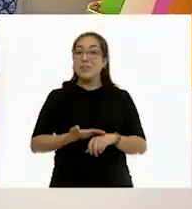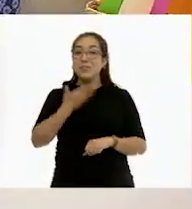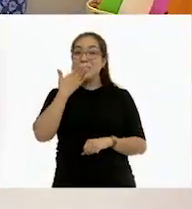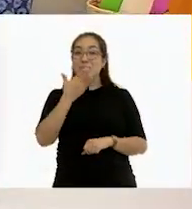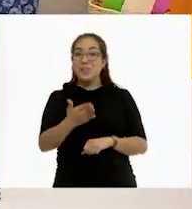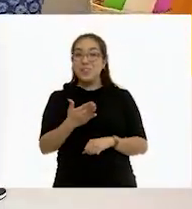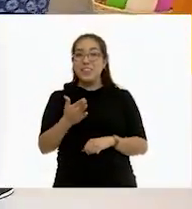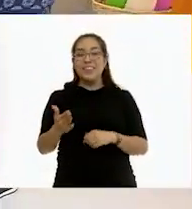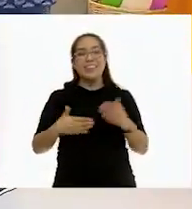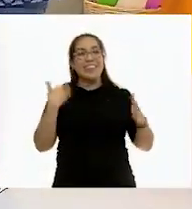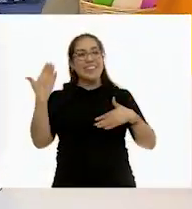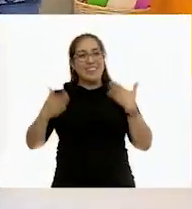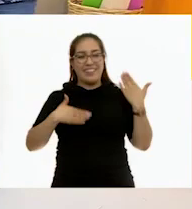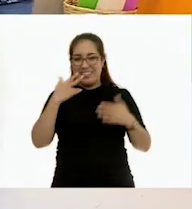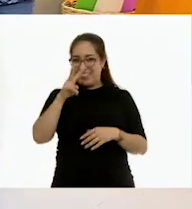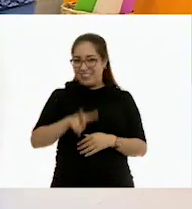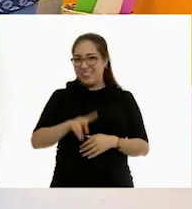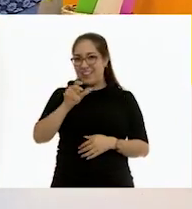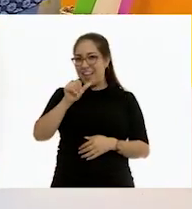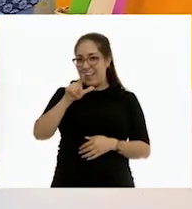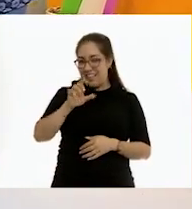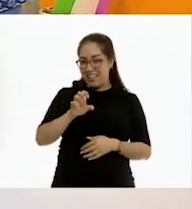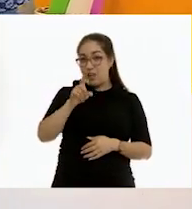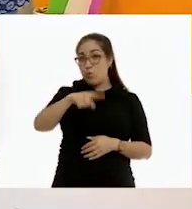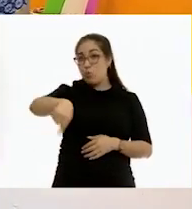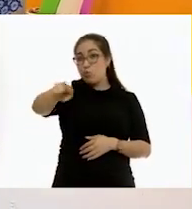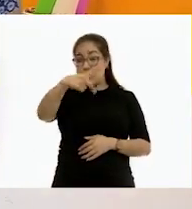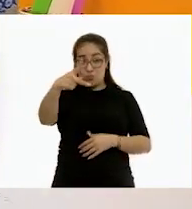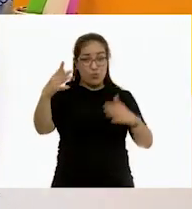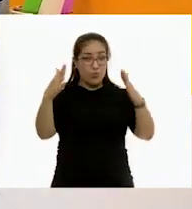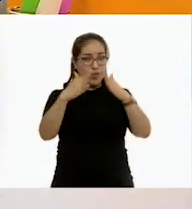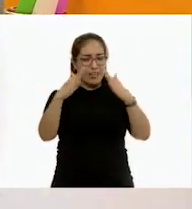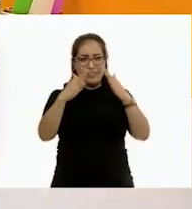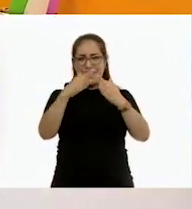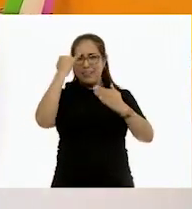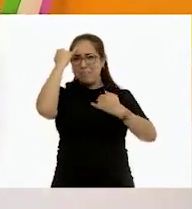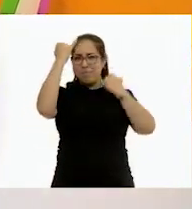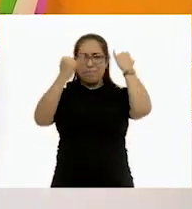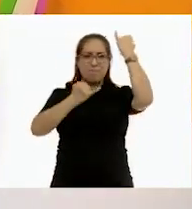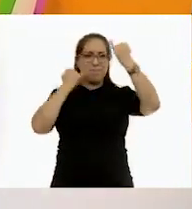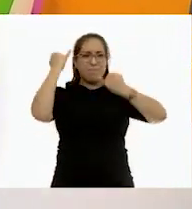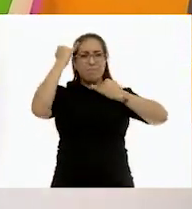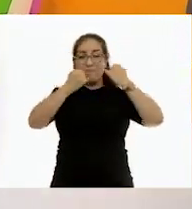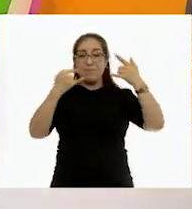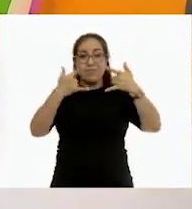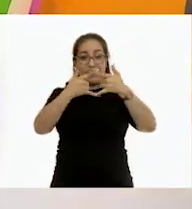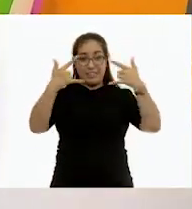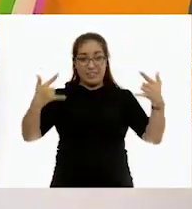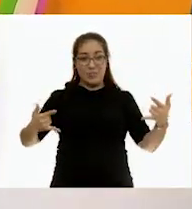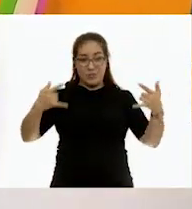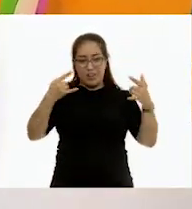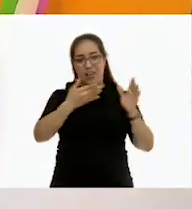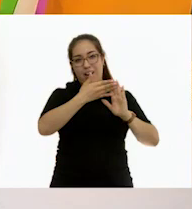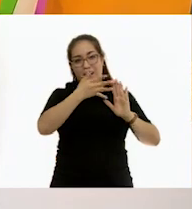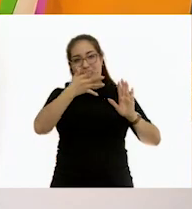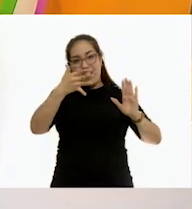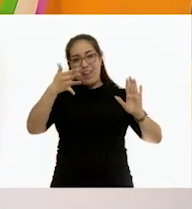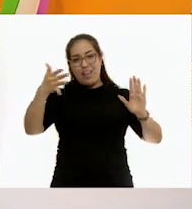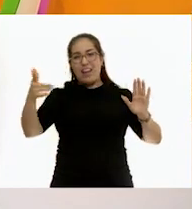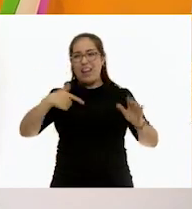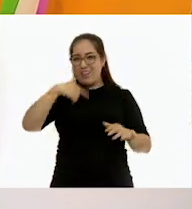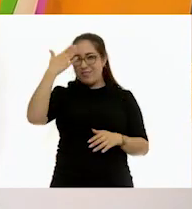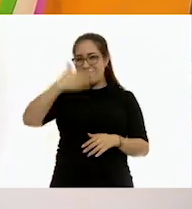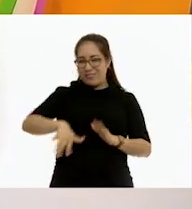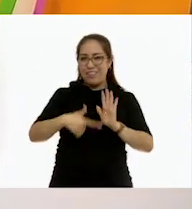Ándale, es muy divertido. Digo, ahí en casita pudieron haberse imaginado nuestra historia. Yo sé que sí, con cada